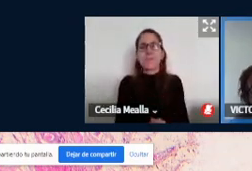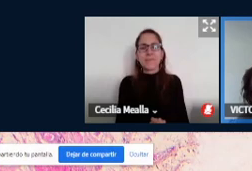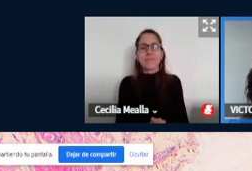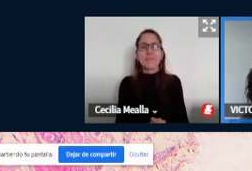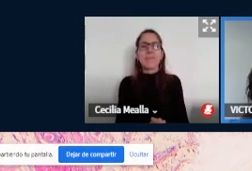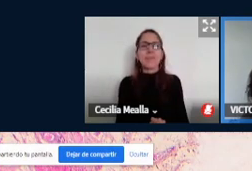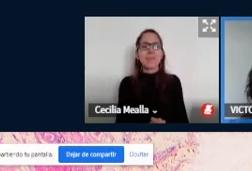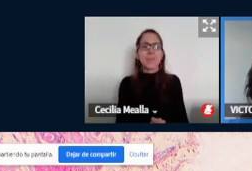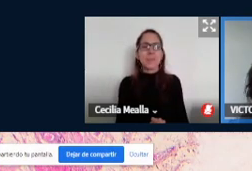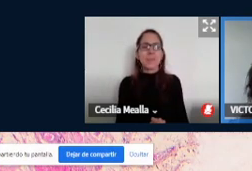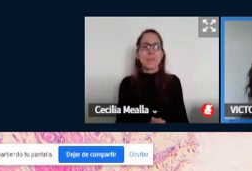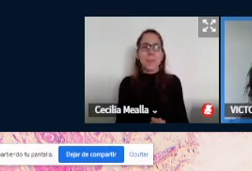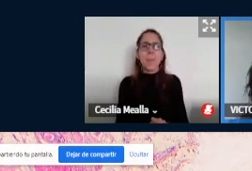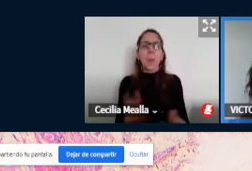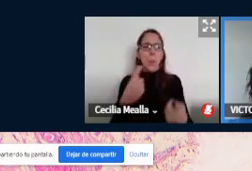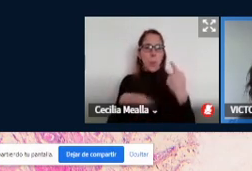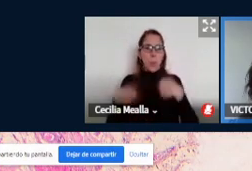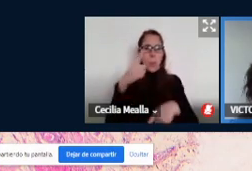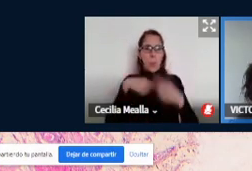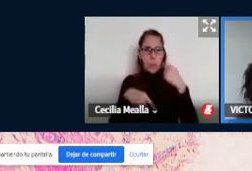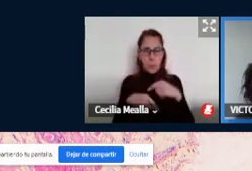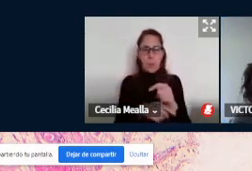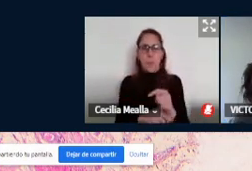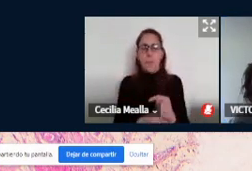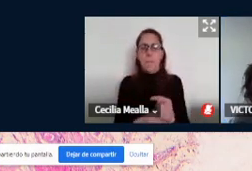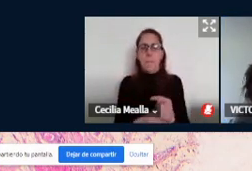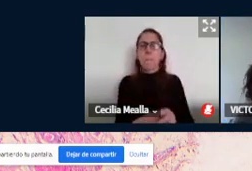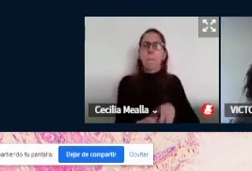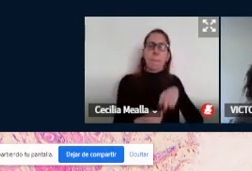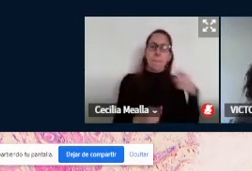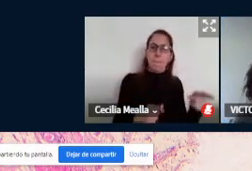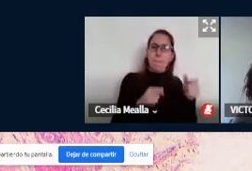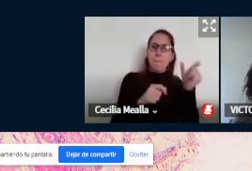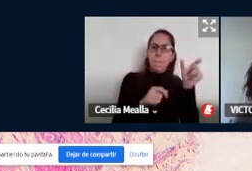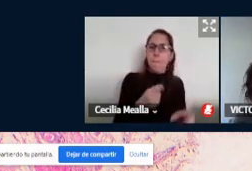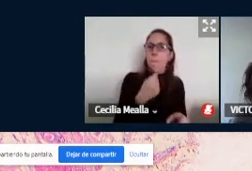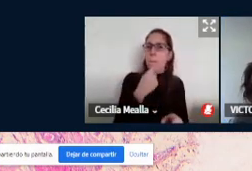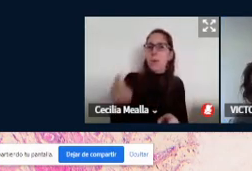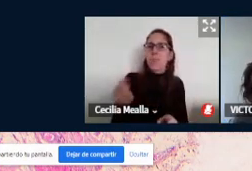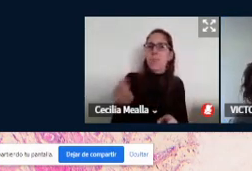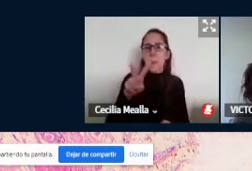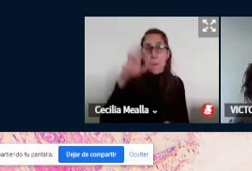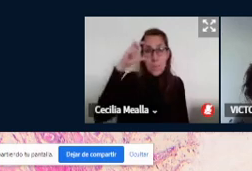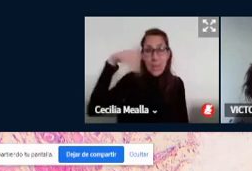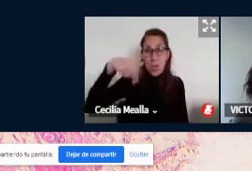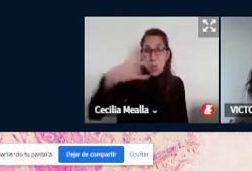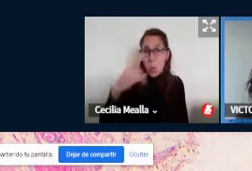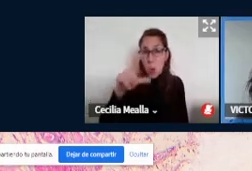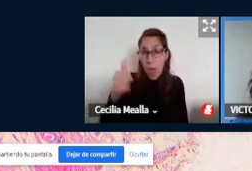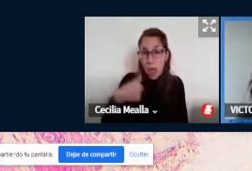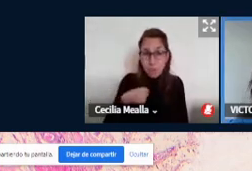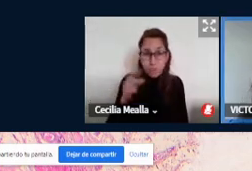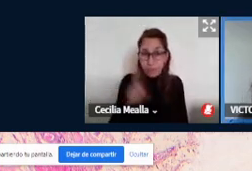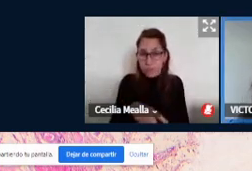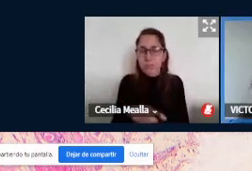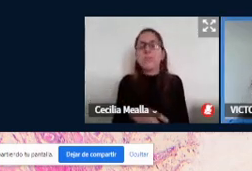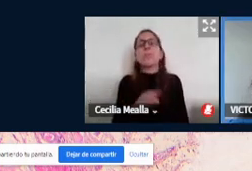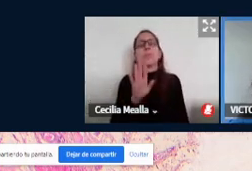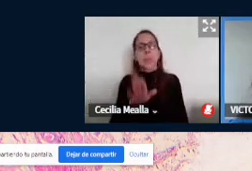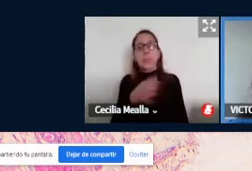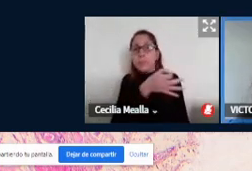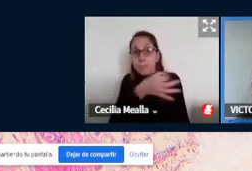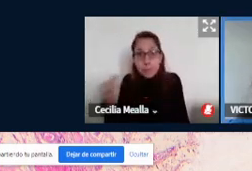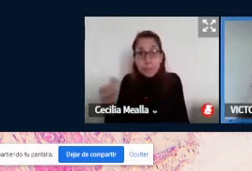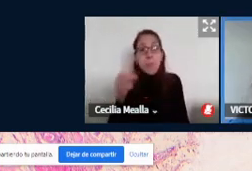Perdido, a ver. Vuelvo. Vaso linfático. Dice si es una vénula y dice que no sabe. Bien.